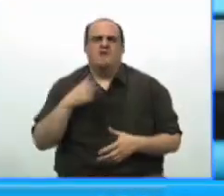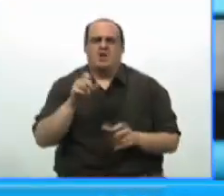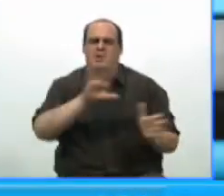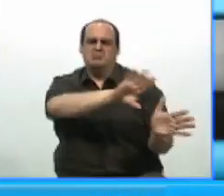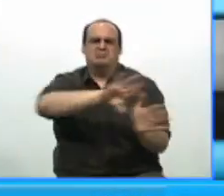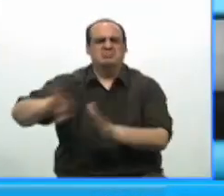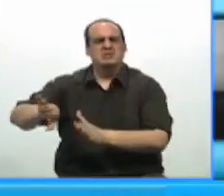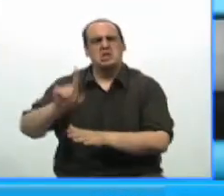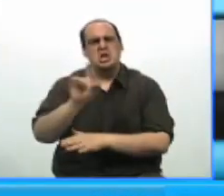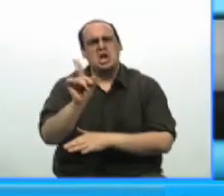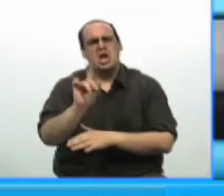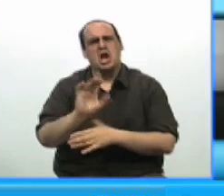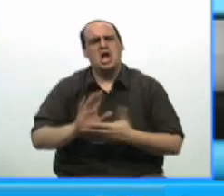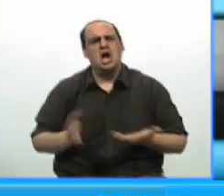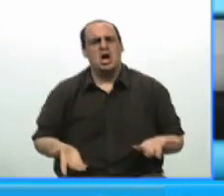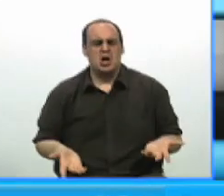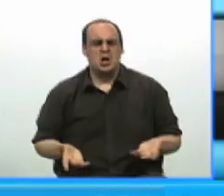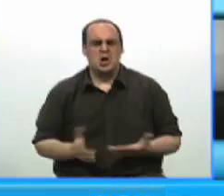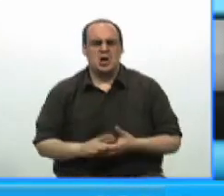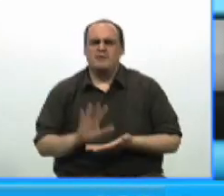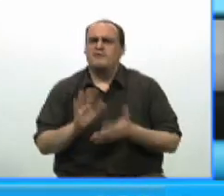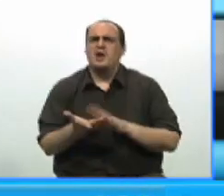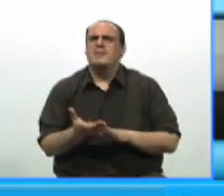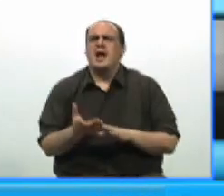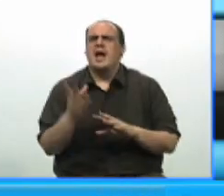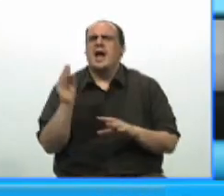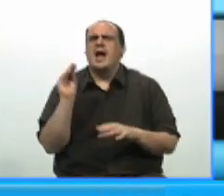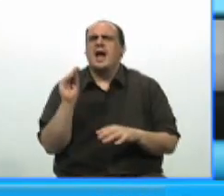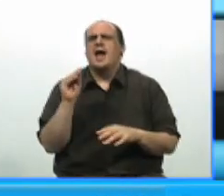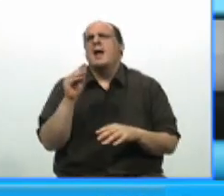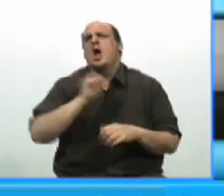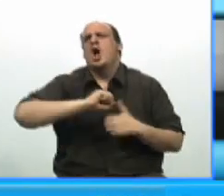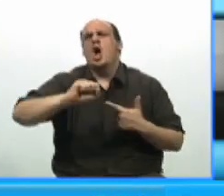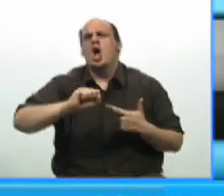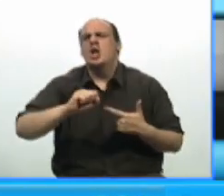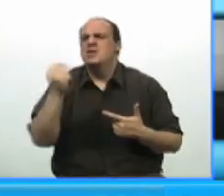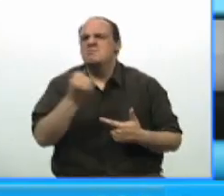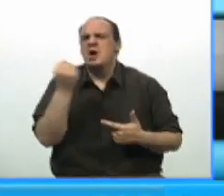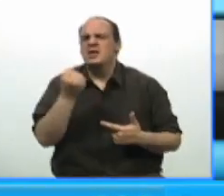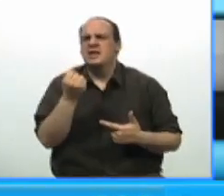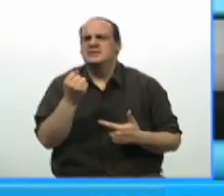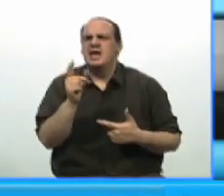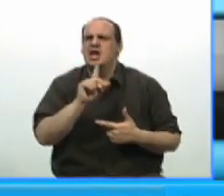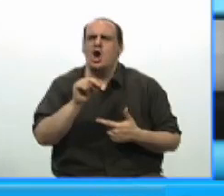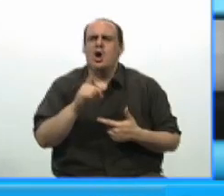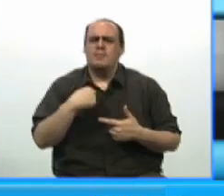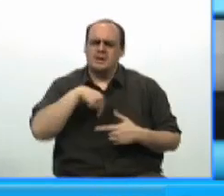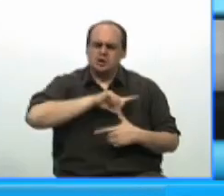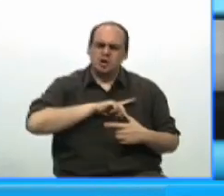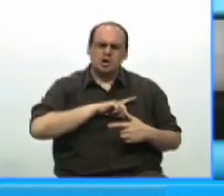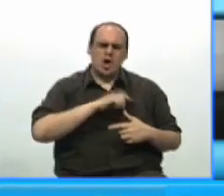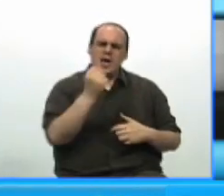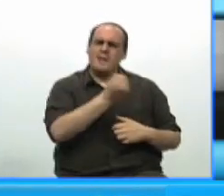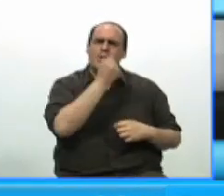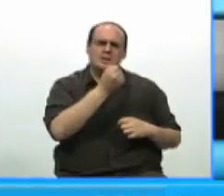pero sí es un agregado el resultado. Para nosotros mucho más importante la formación. El resultado